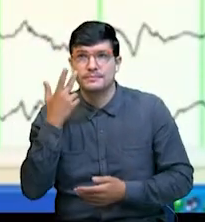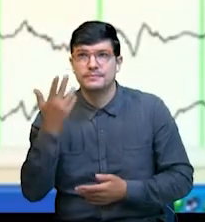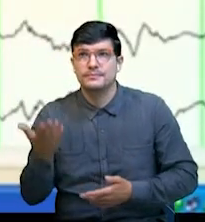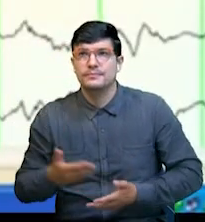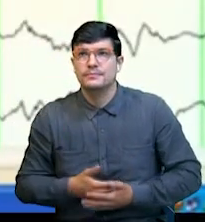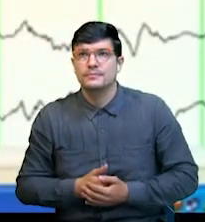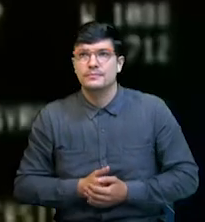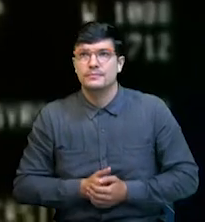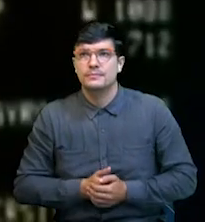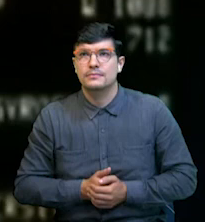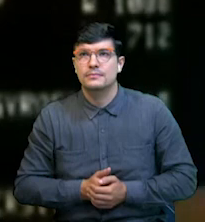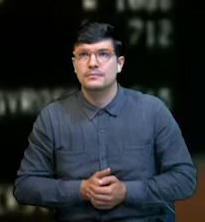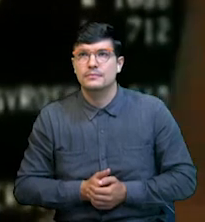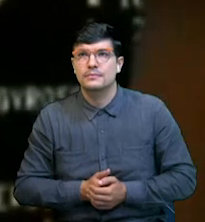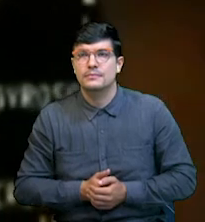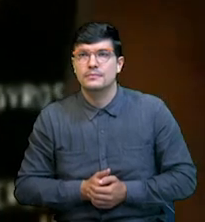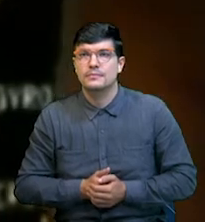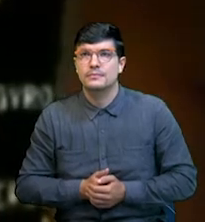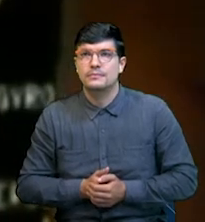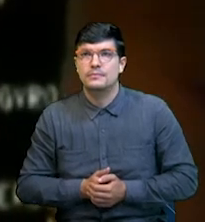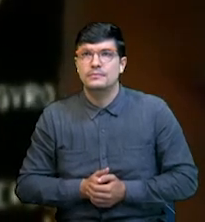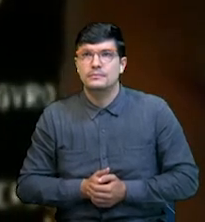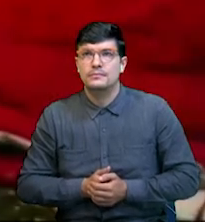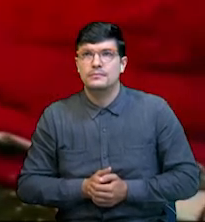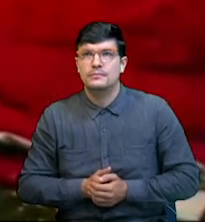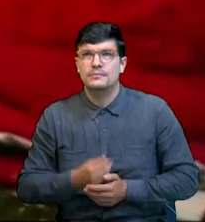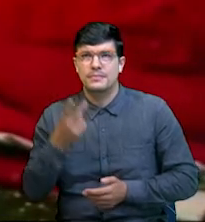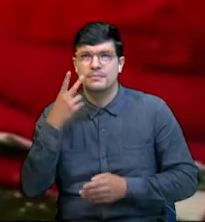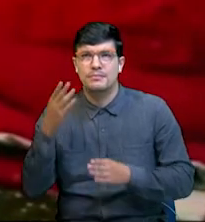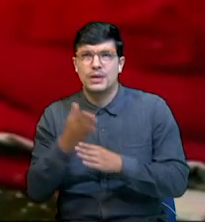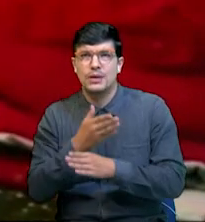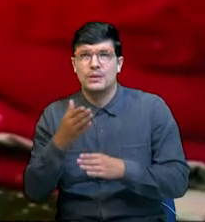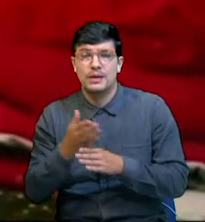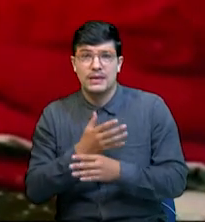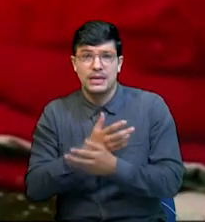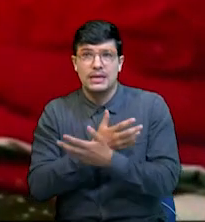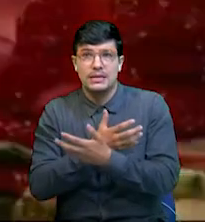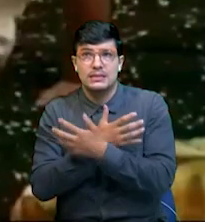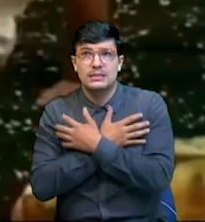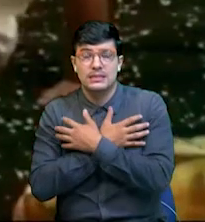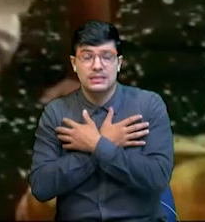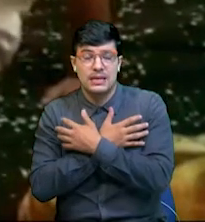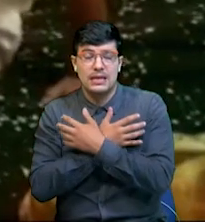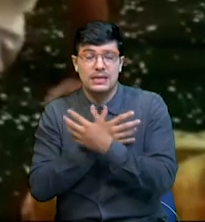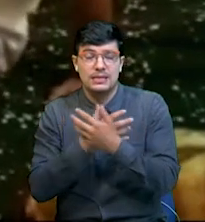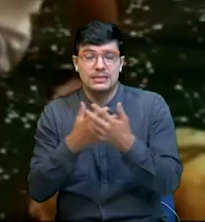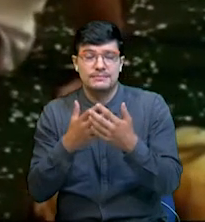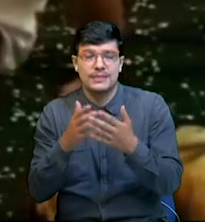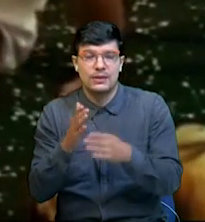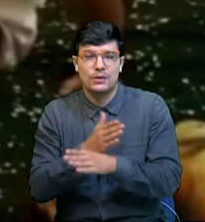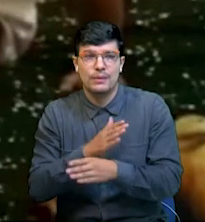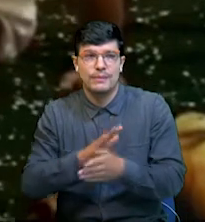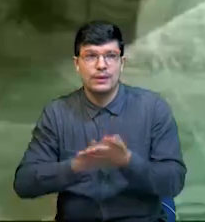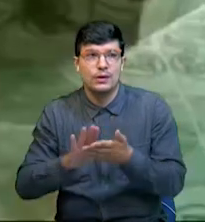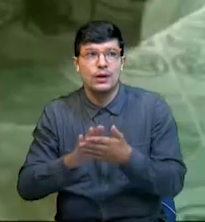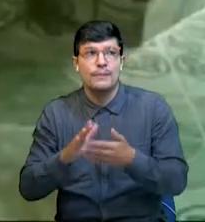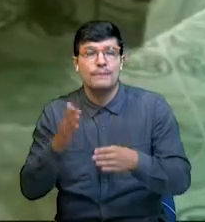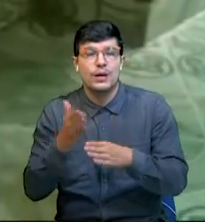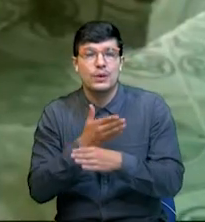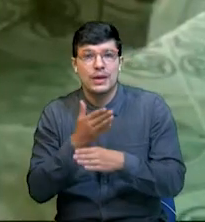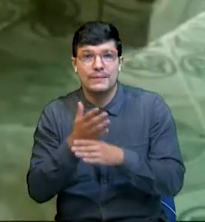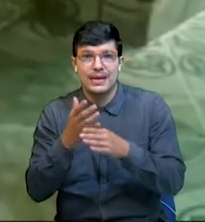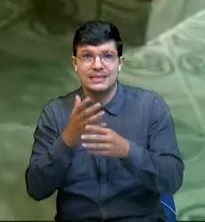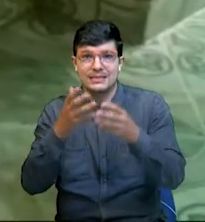West sintomático hace parte de una alteración cerebral de la que Emi padece desde sus 6 meses, pero hasta el mes de mayo del presente año le fue diagnosticada